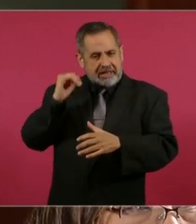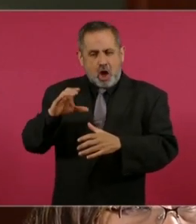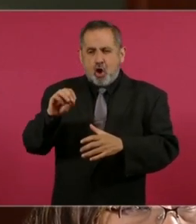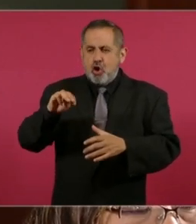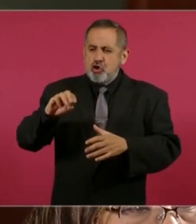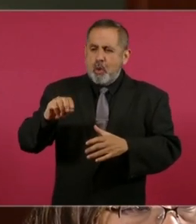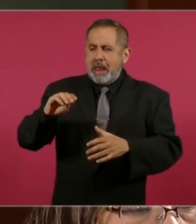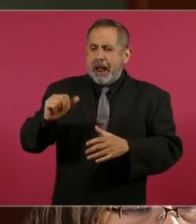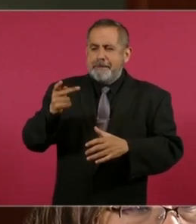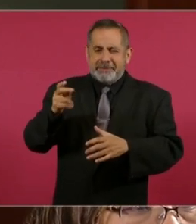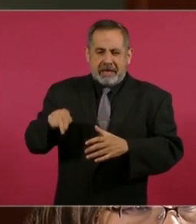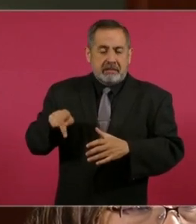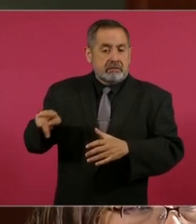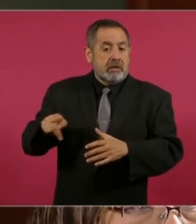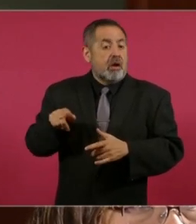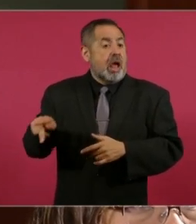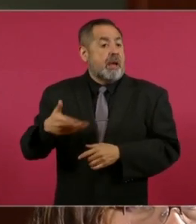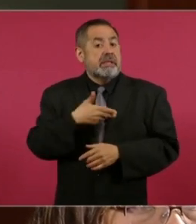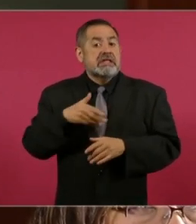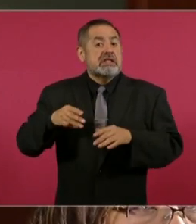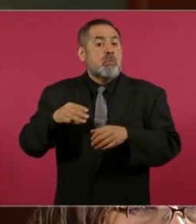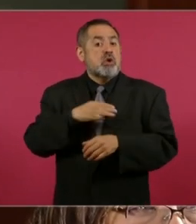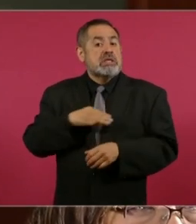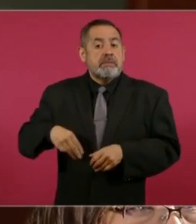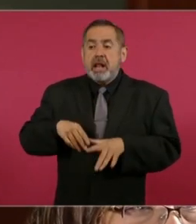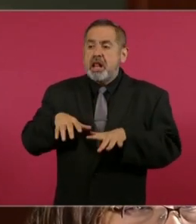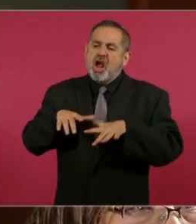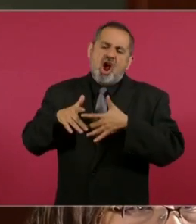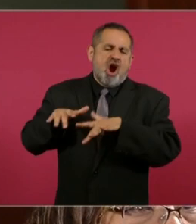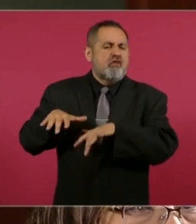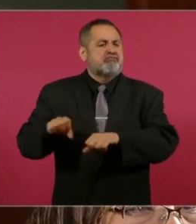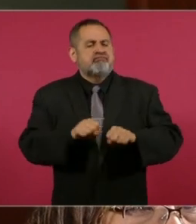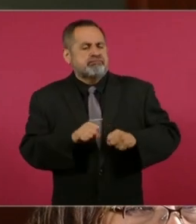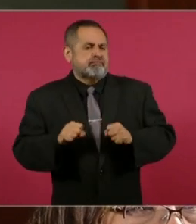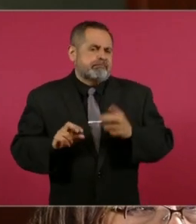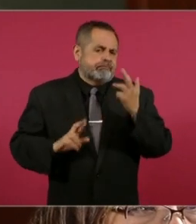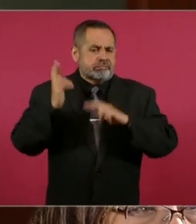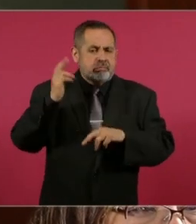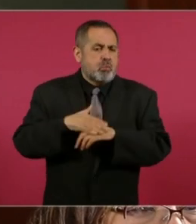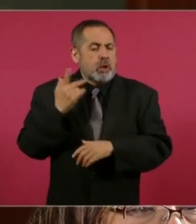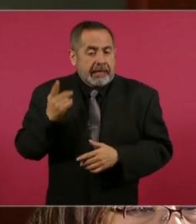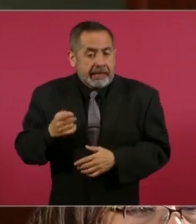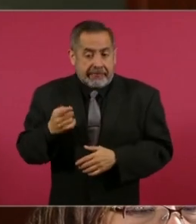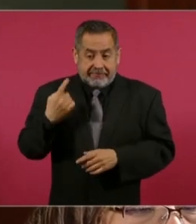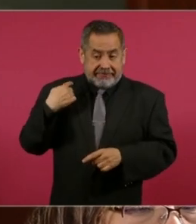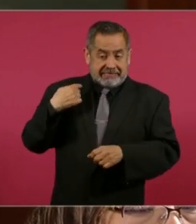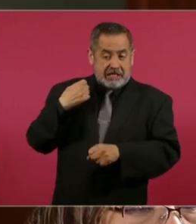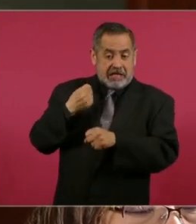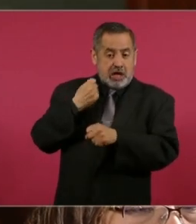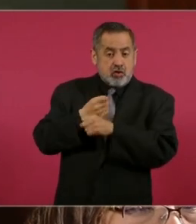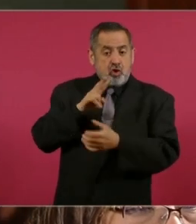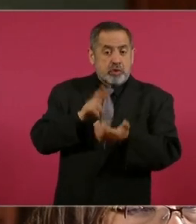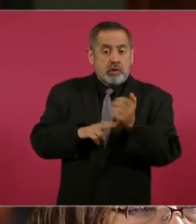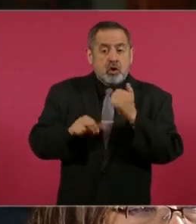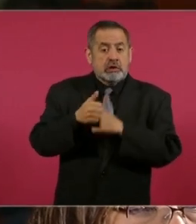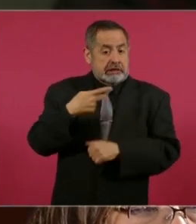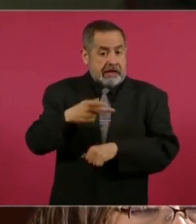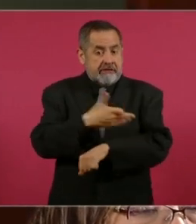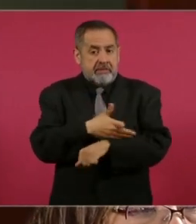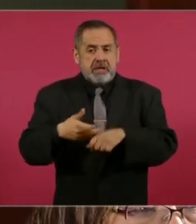Actualmente está tomada la presidencia municipal ante el reclamo, porque desde el 2011 la familia gobierna el